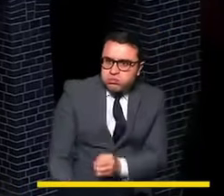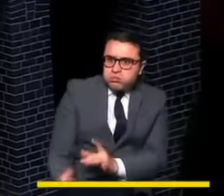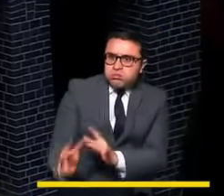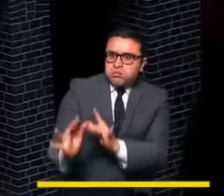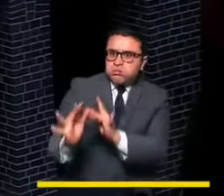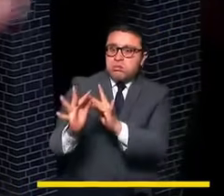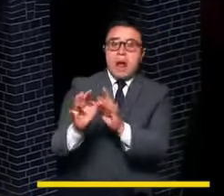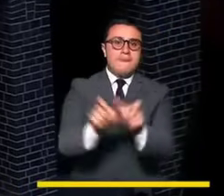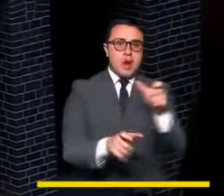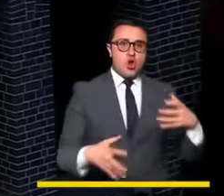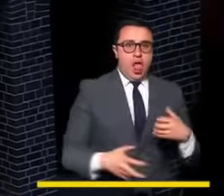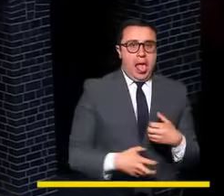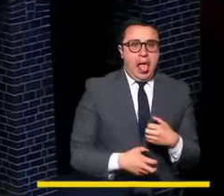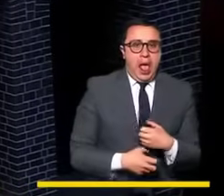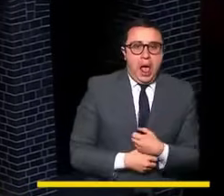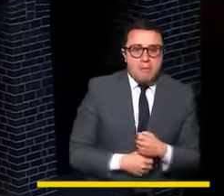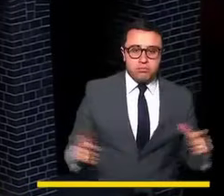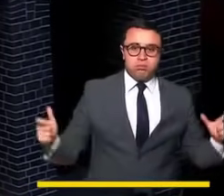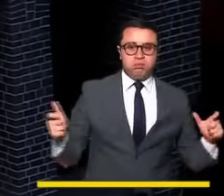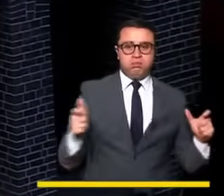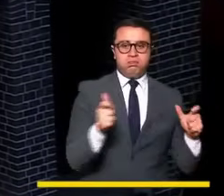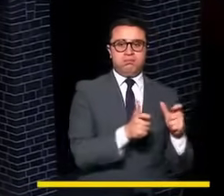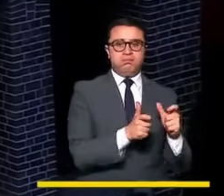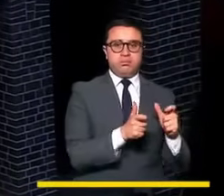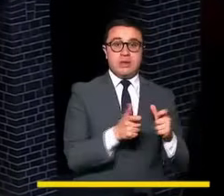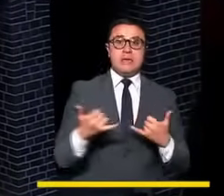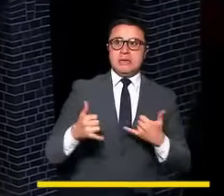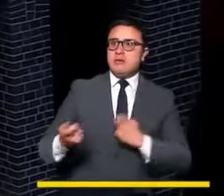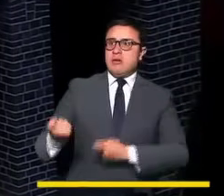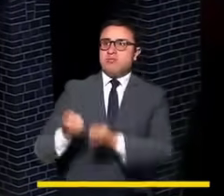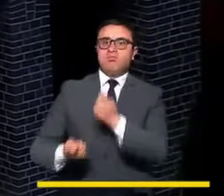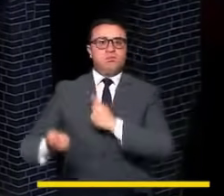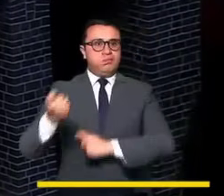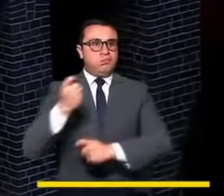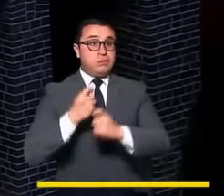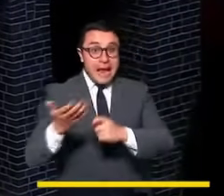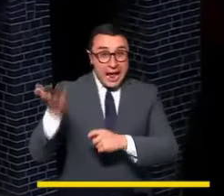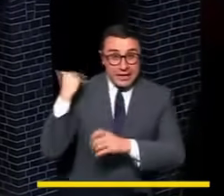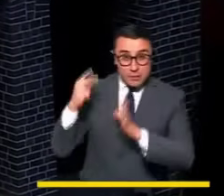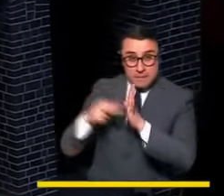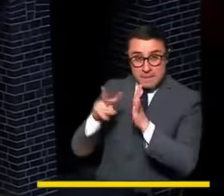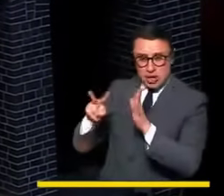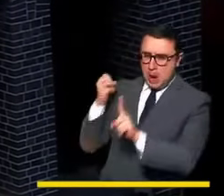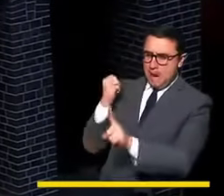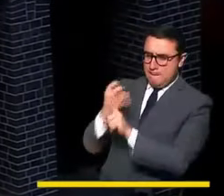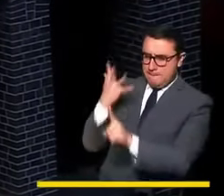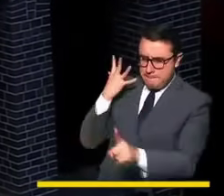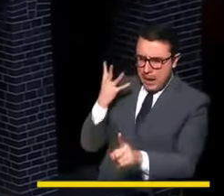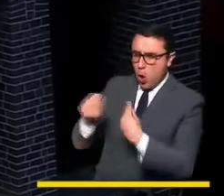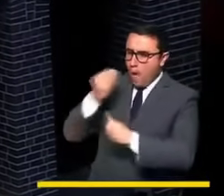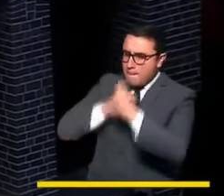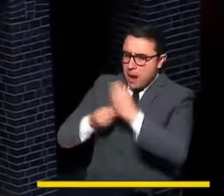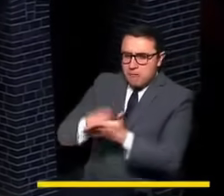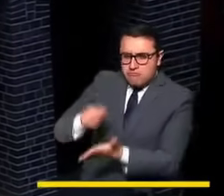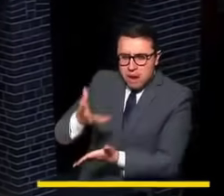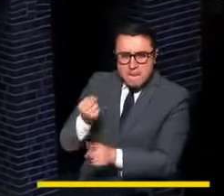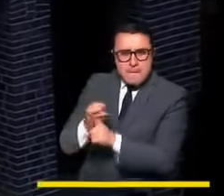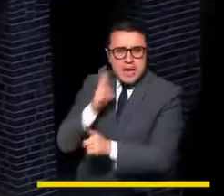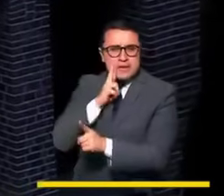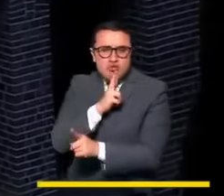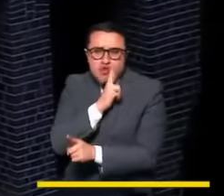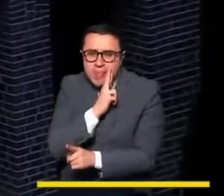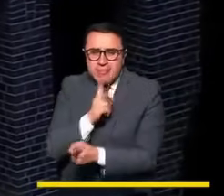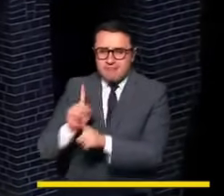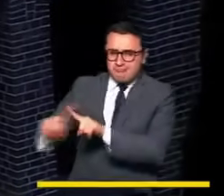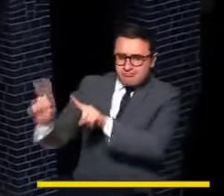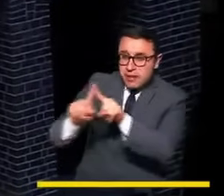del crecimiento espectacular del precio de los alimentos, que indudablemente impactó en restaurantes, etcétera, pero en cada hogar de